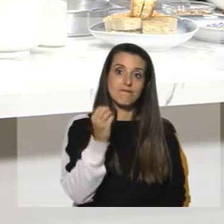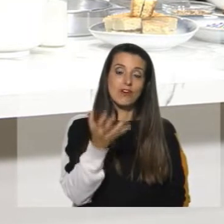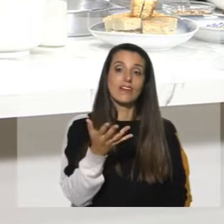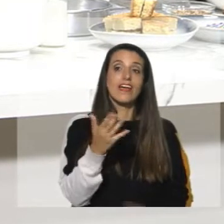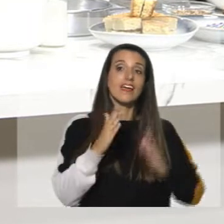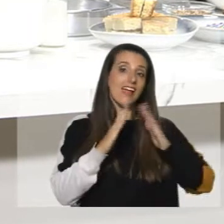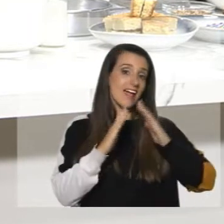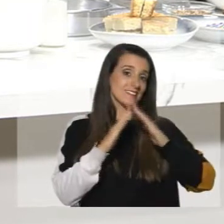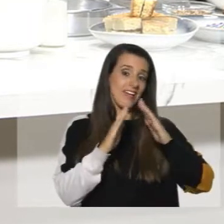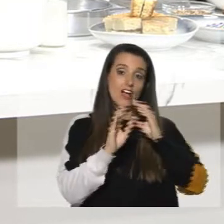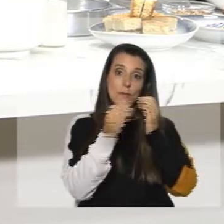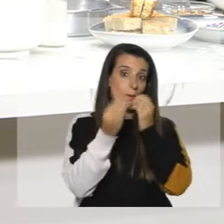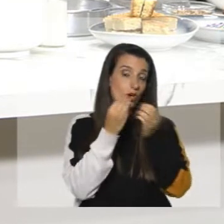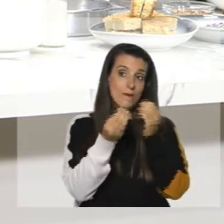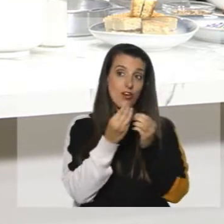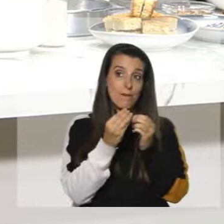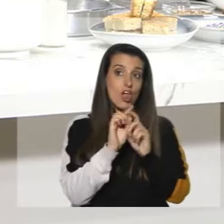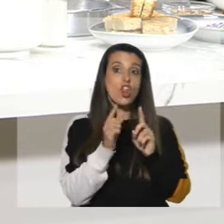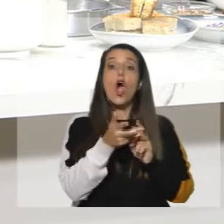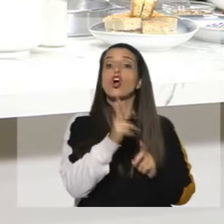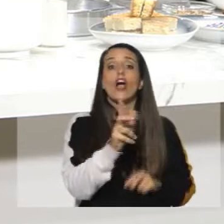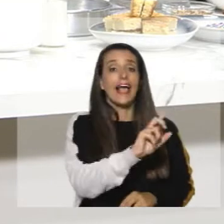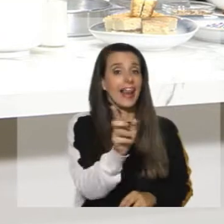casa, no para. Lo congelen.